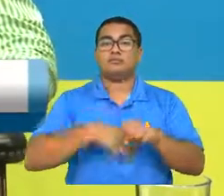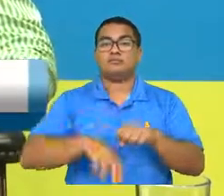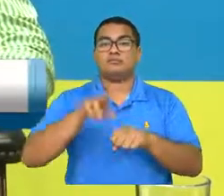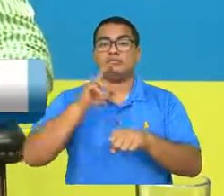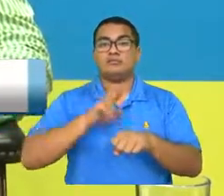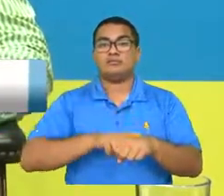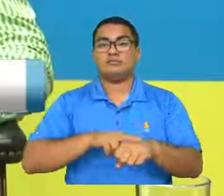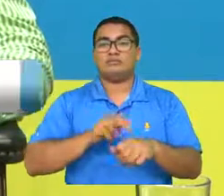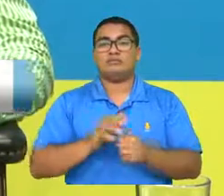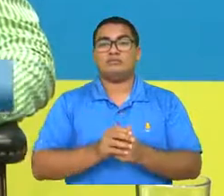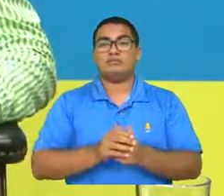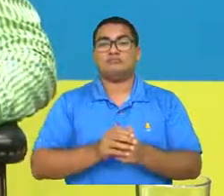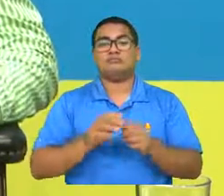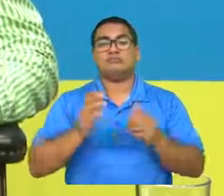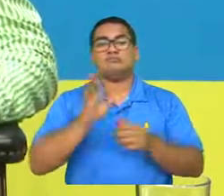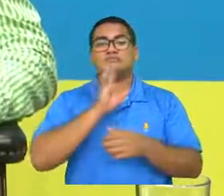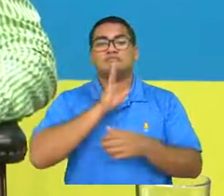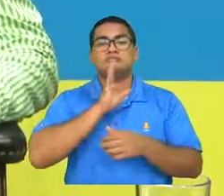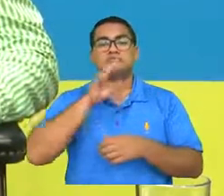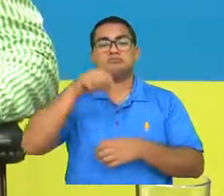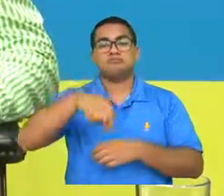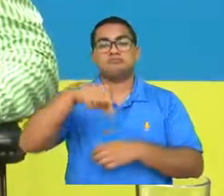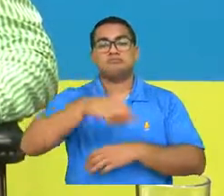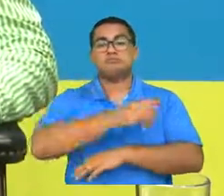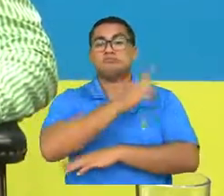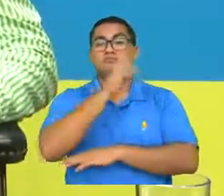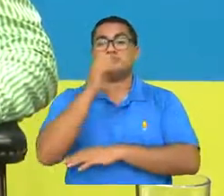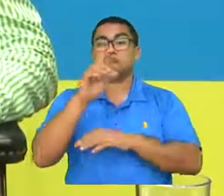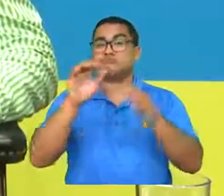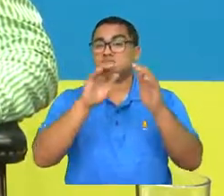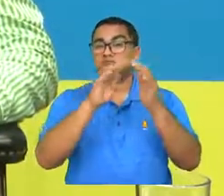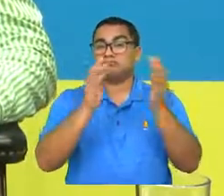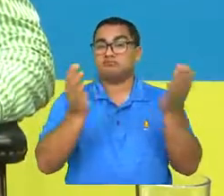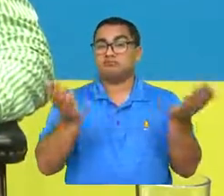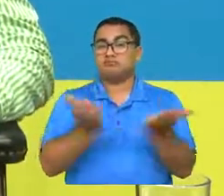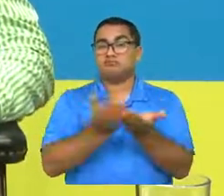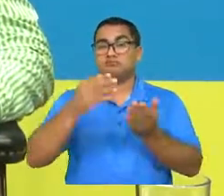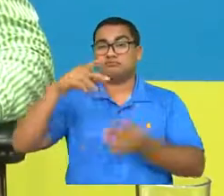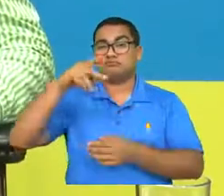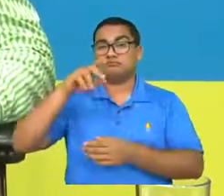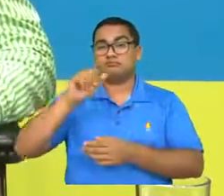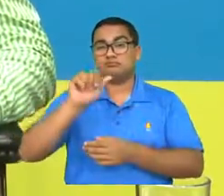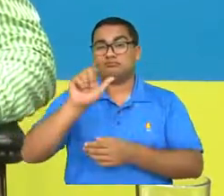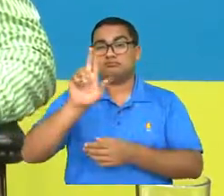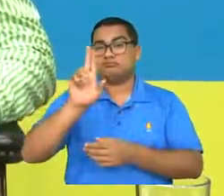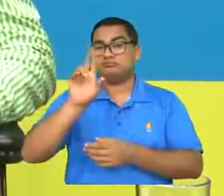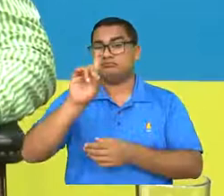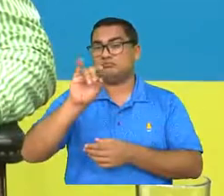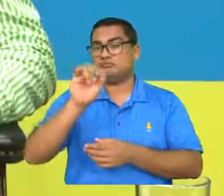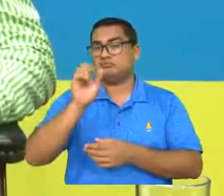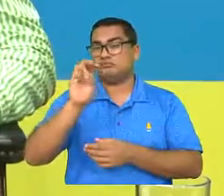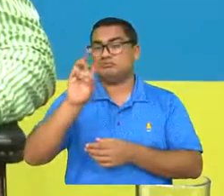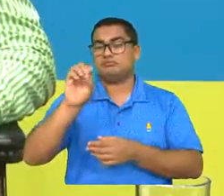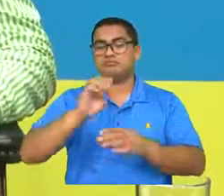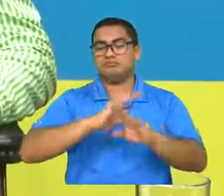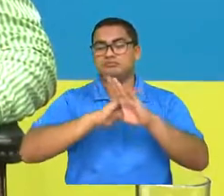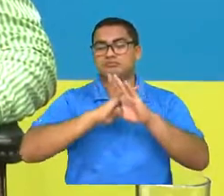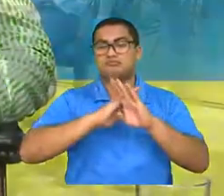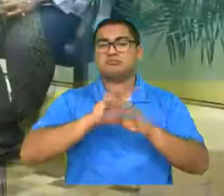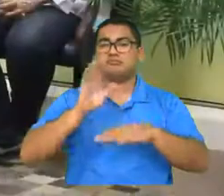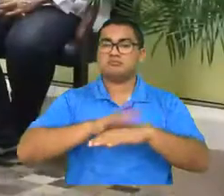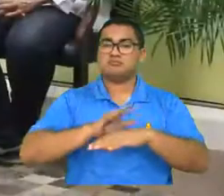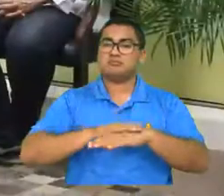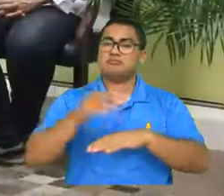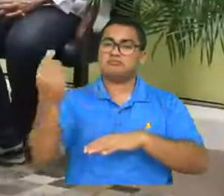de la Asamblea Nacional. Hoy estamos hablando sobre el Día Mundial contra el Paludismo o contra la Malaria. Tenemos como invitada